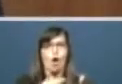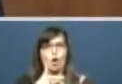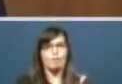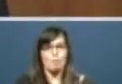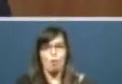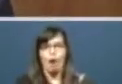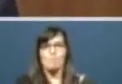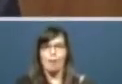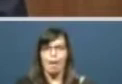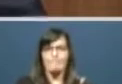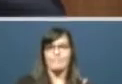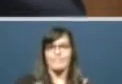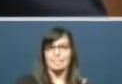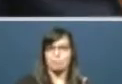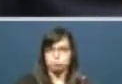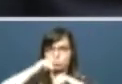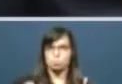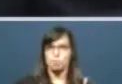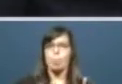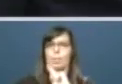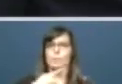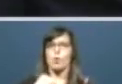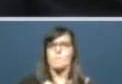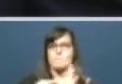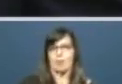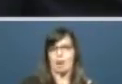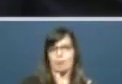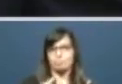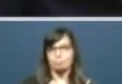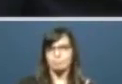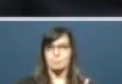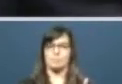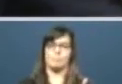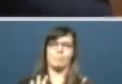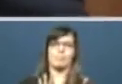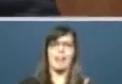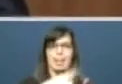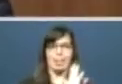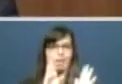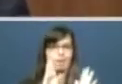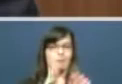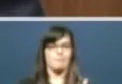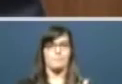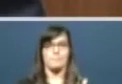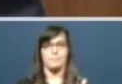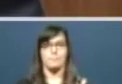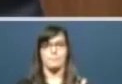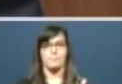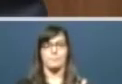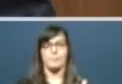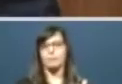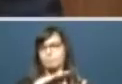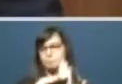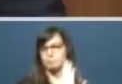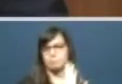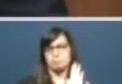del futuro plan que más tarde deberá desarrollar esa ley son varios los principales factores que redundan en el